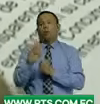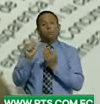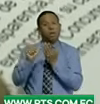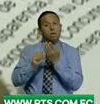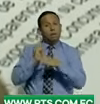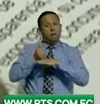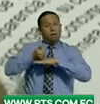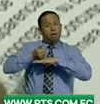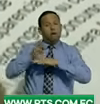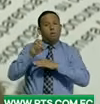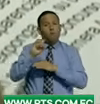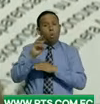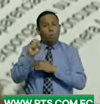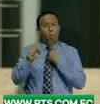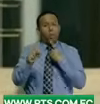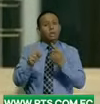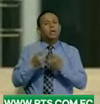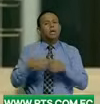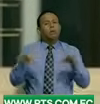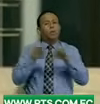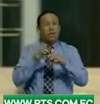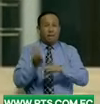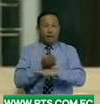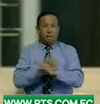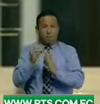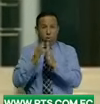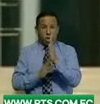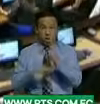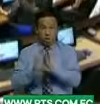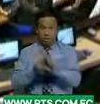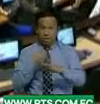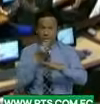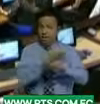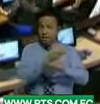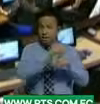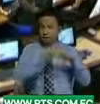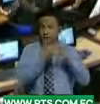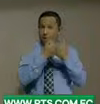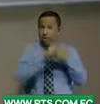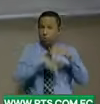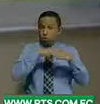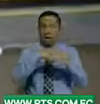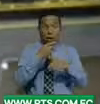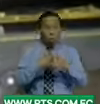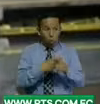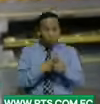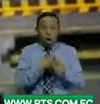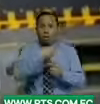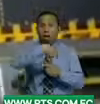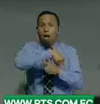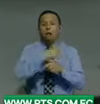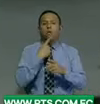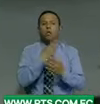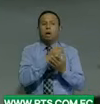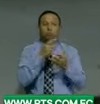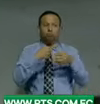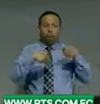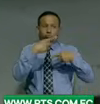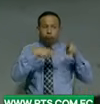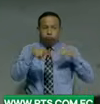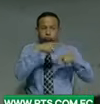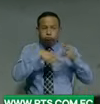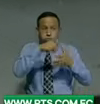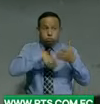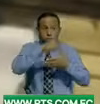ley No Más Apagones, que está en manos de la Asamblea Nacional con carácter económico urgente, es necesaria para fomentar el desarrollo